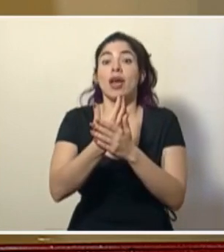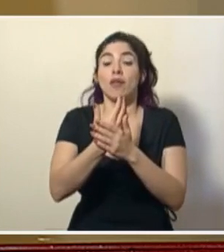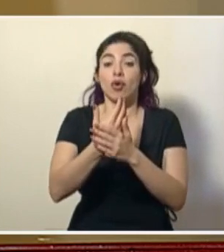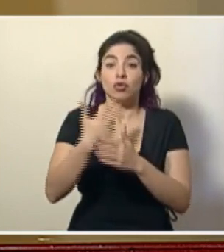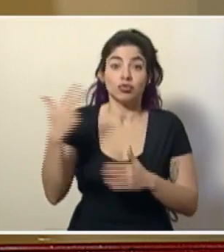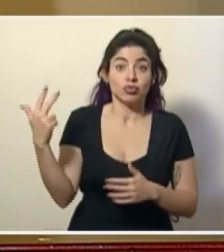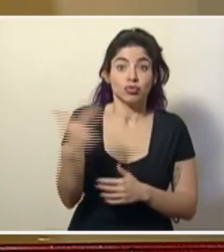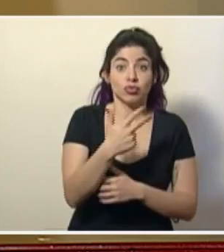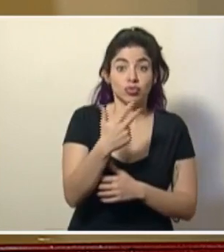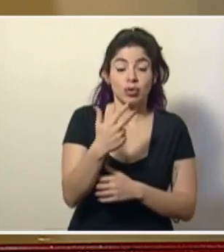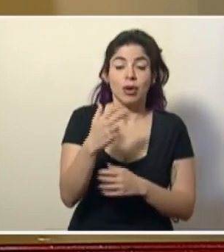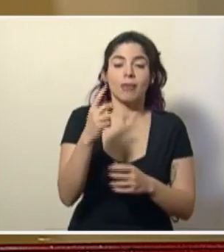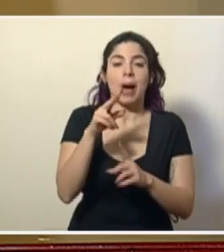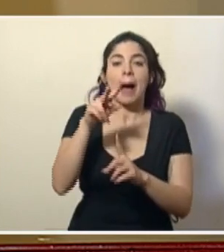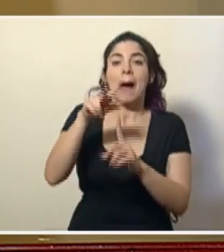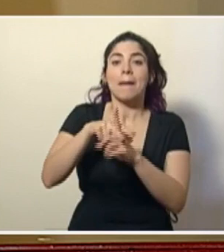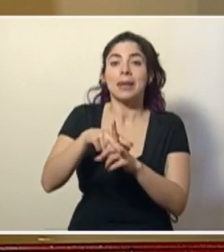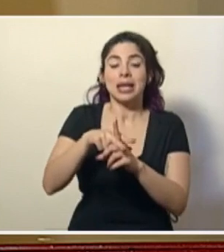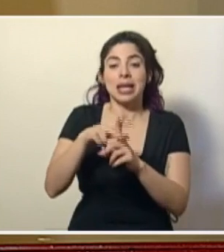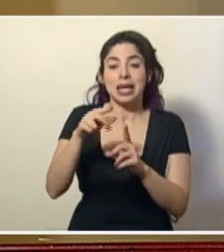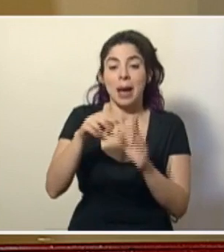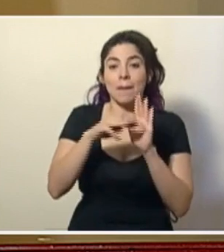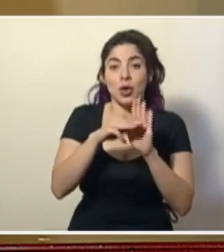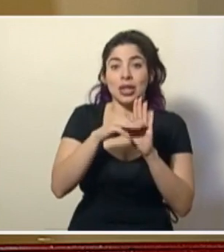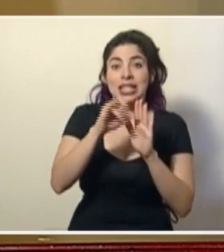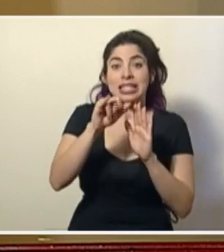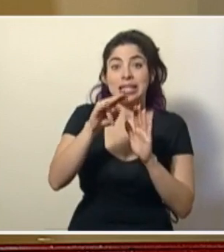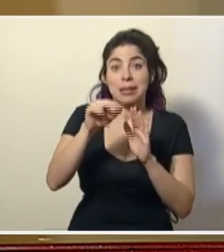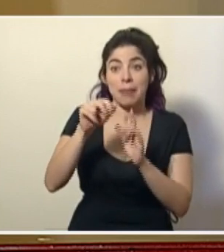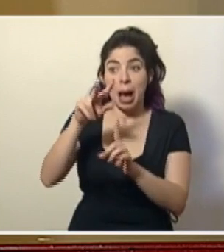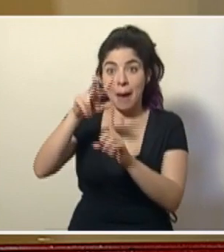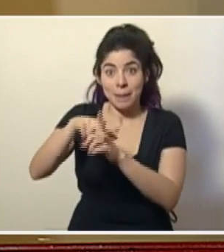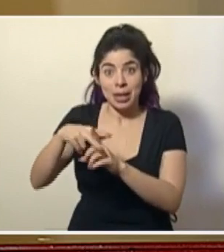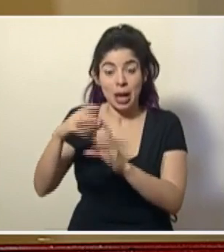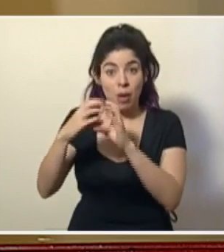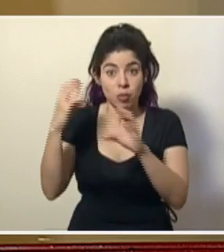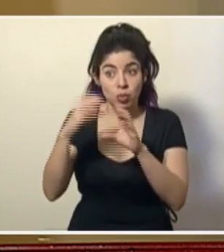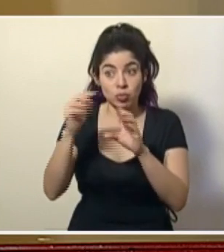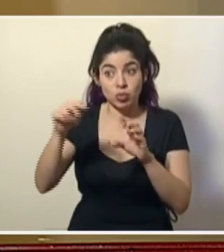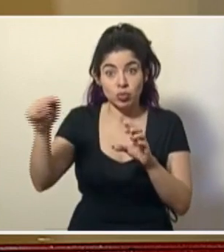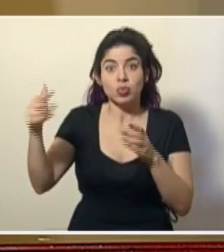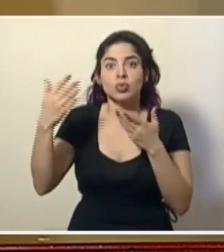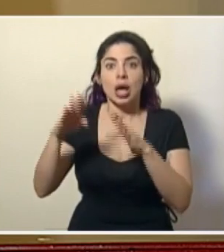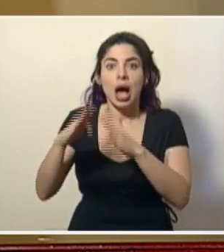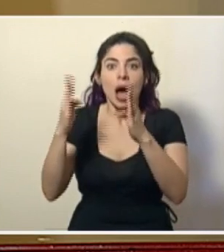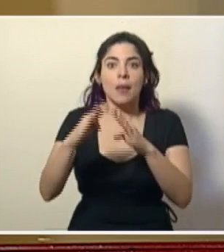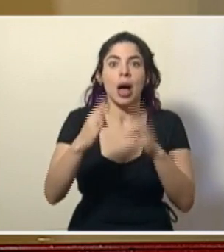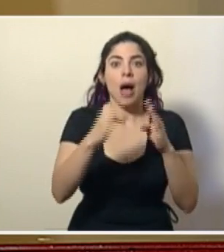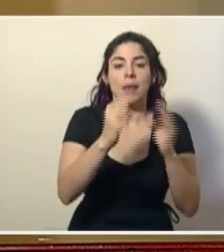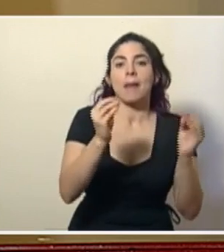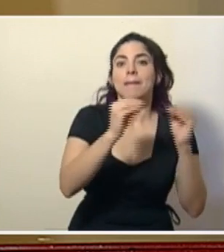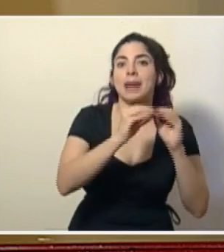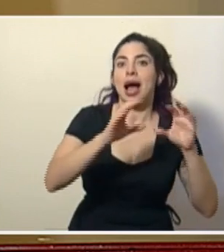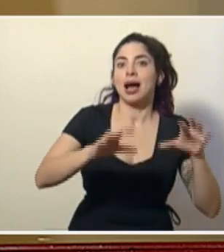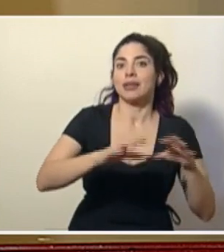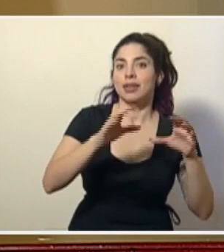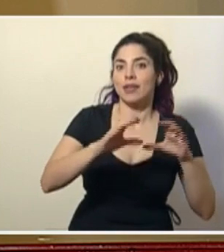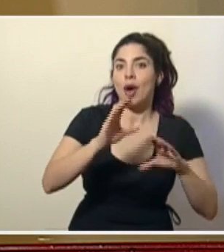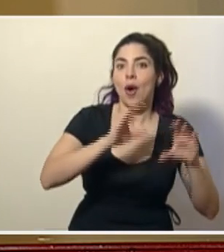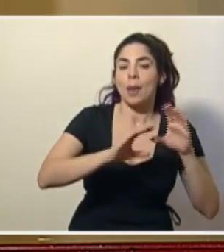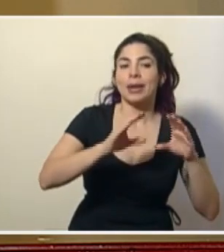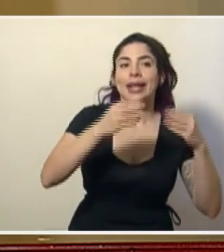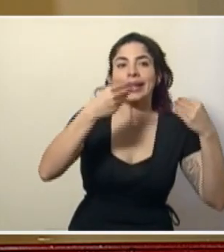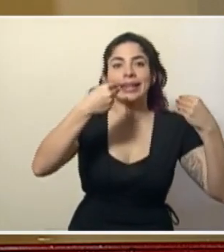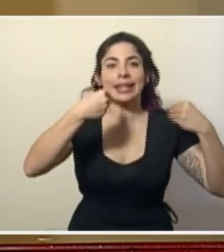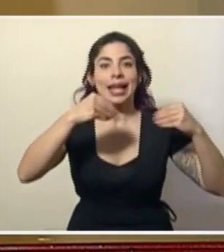de los modelos del CIMPA, se autorizó la apertura de varias actividades comerciales, entre ellas